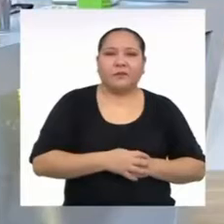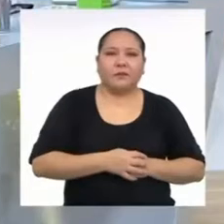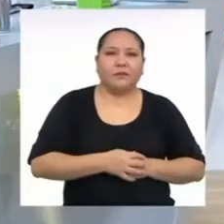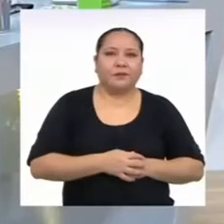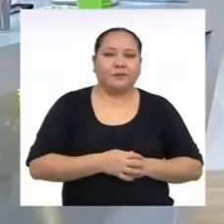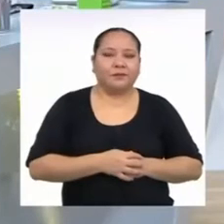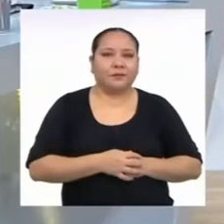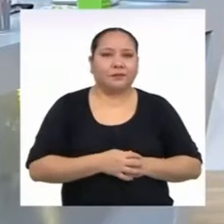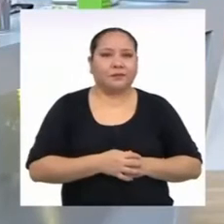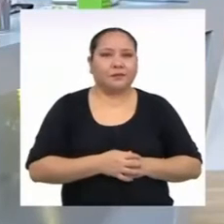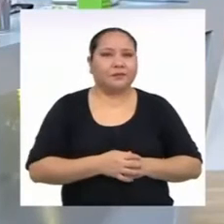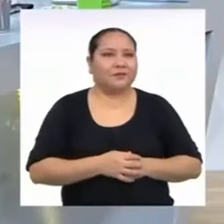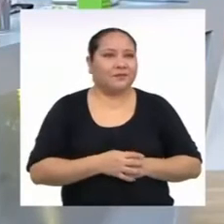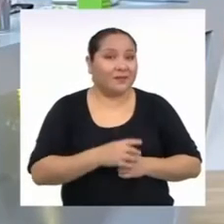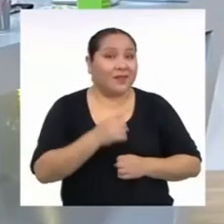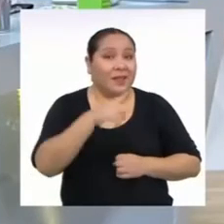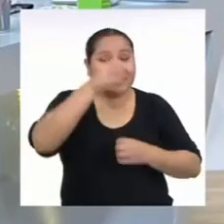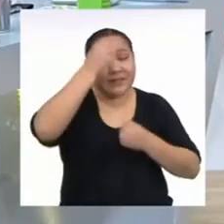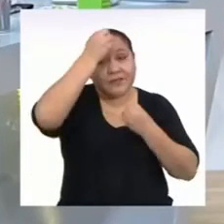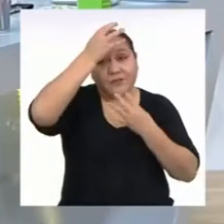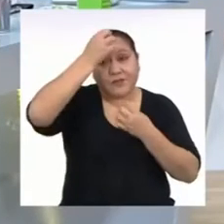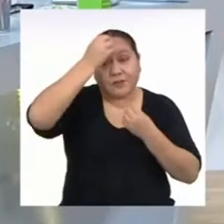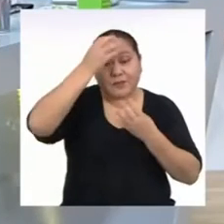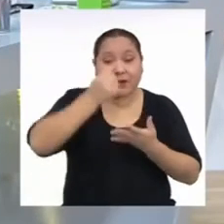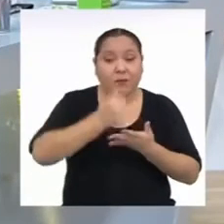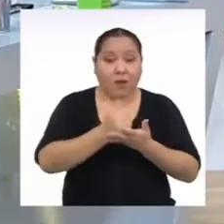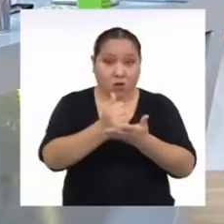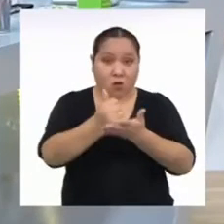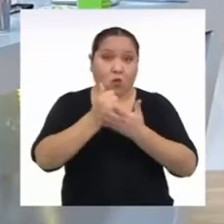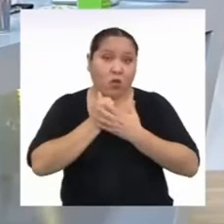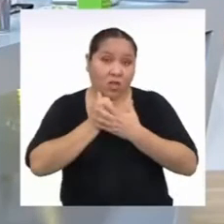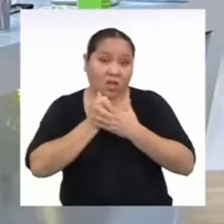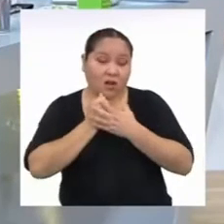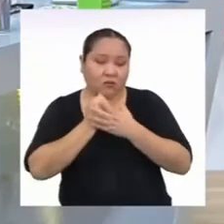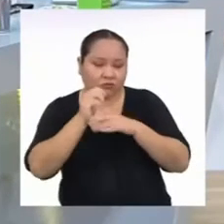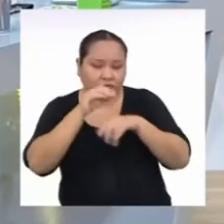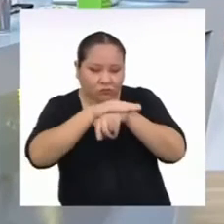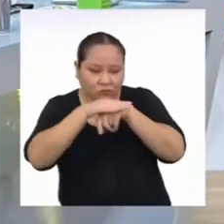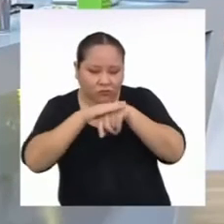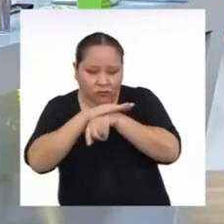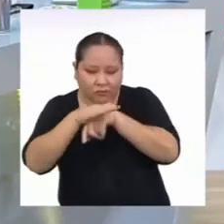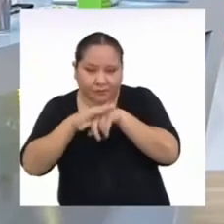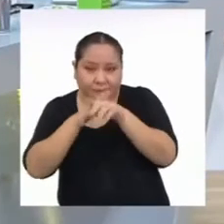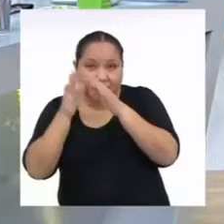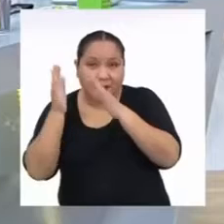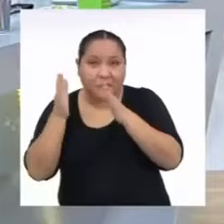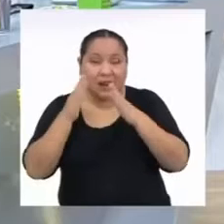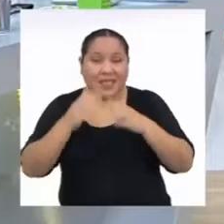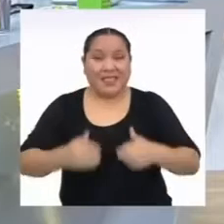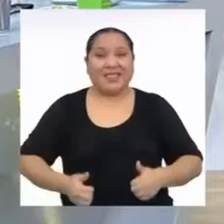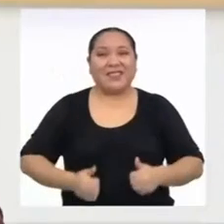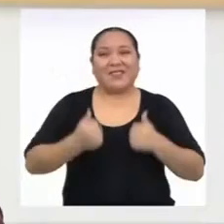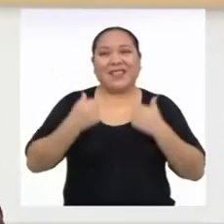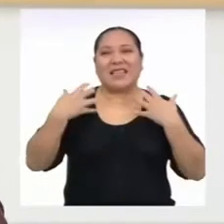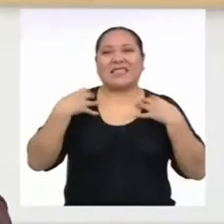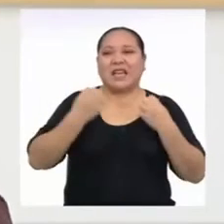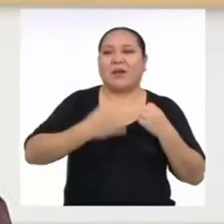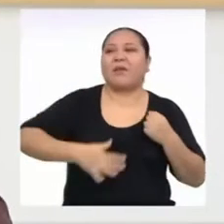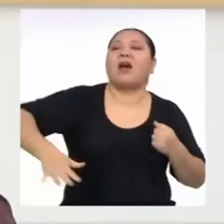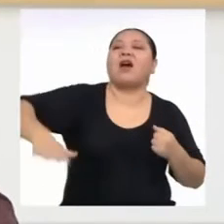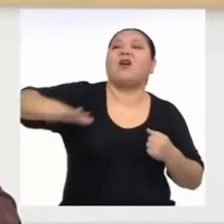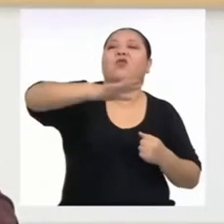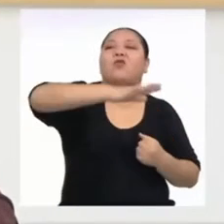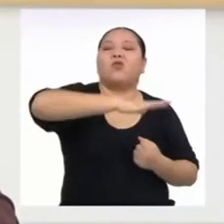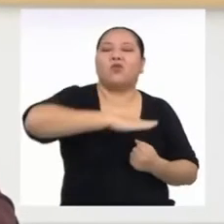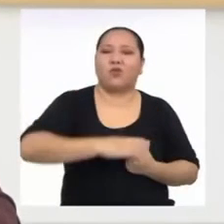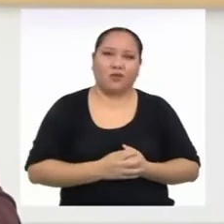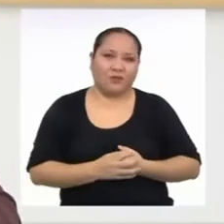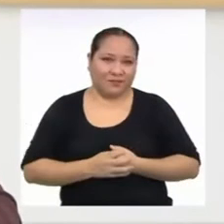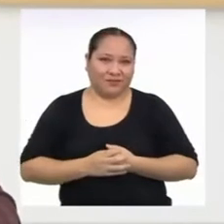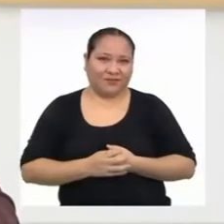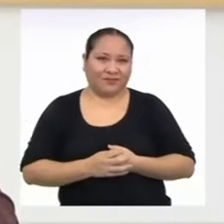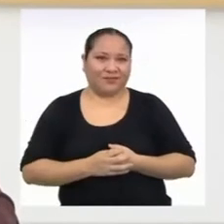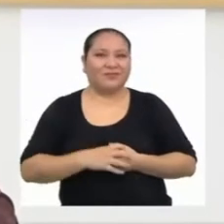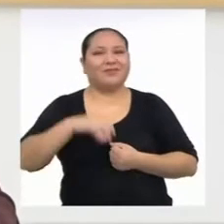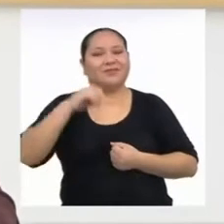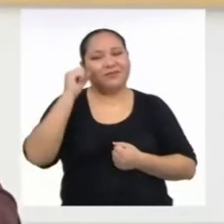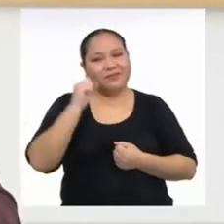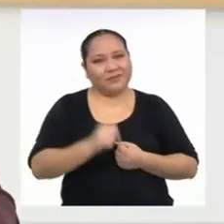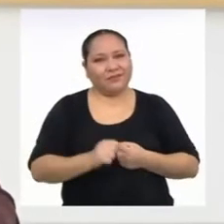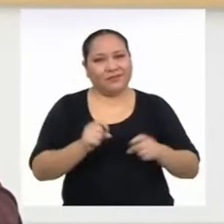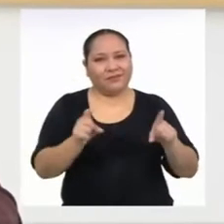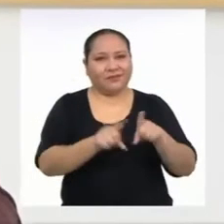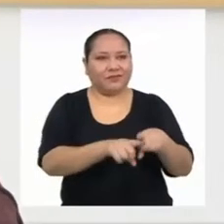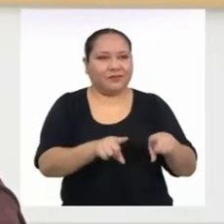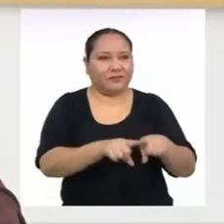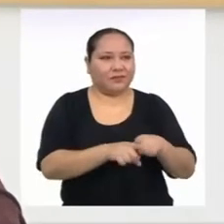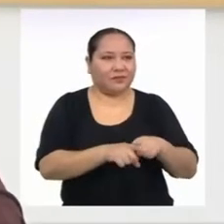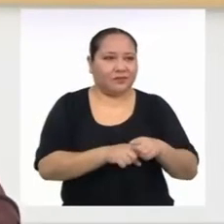selecciones. Datos que me ayudarán a desarrollar mi plan de vida saludable para todos. Así es. También tenemos